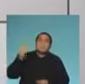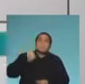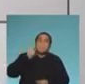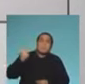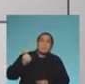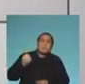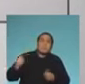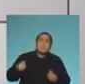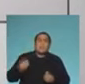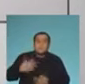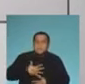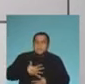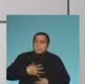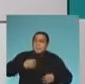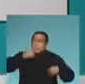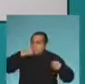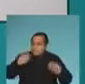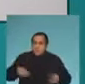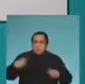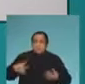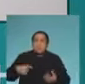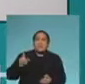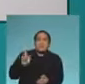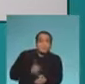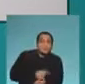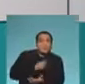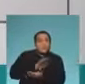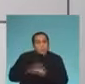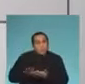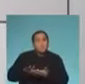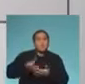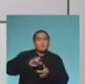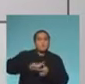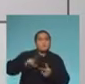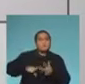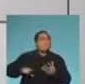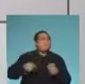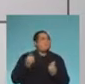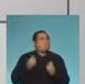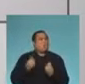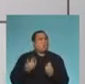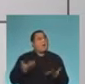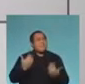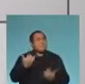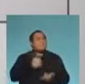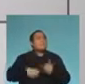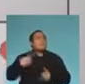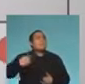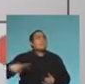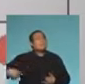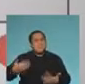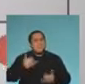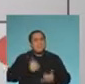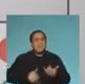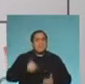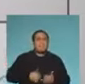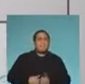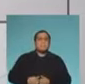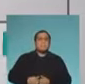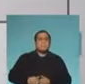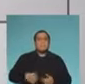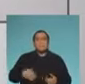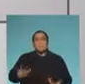era poder sentirse mejor con hábitos nuevos, con costumbres? Contanos un poco de qué se trata esta experiencia.